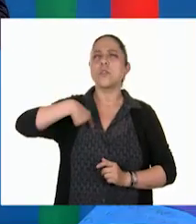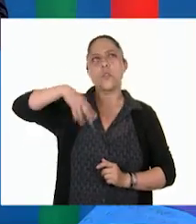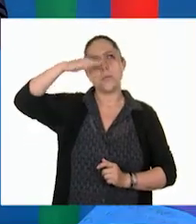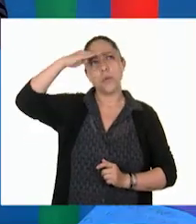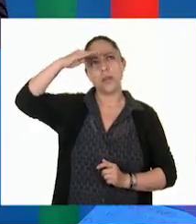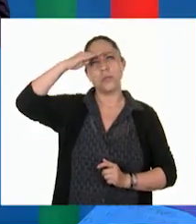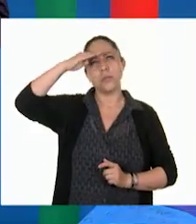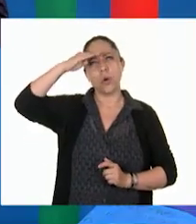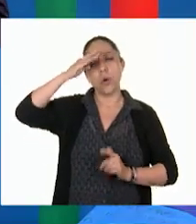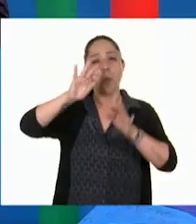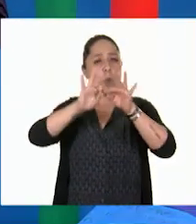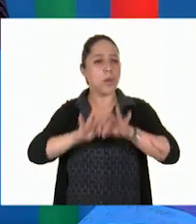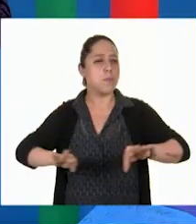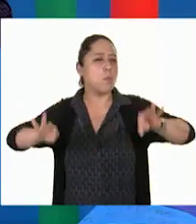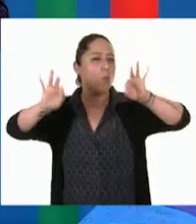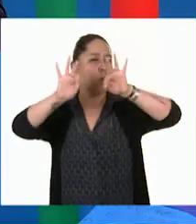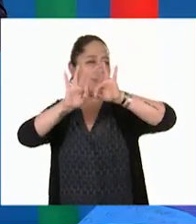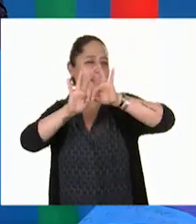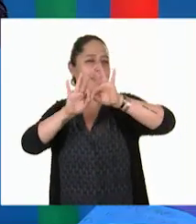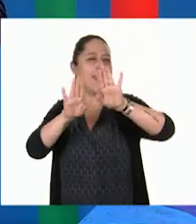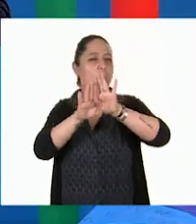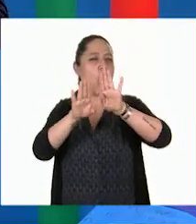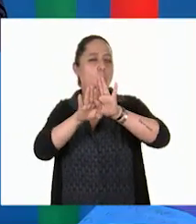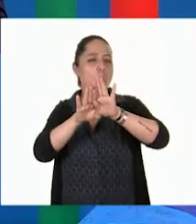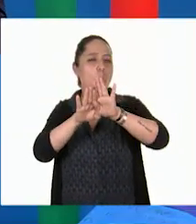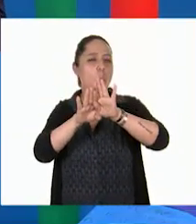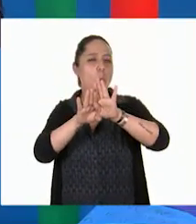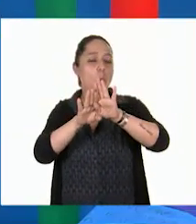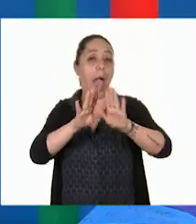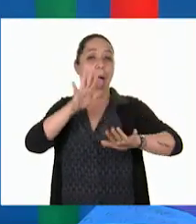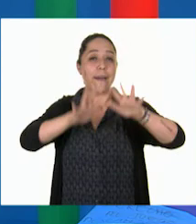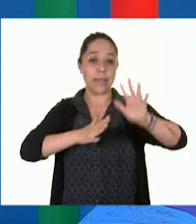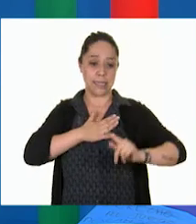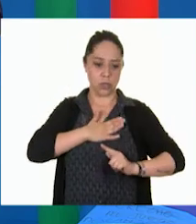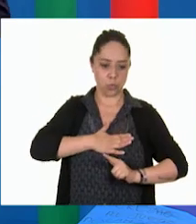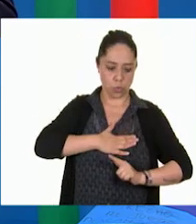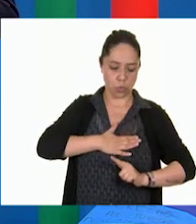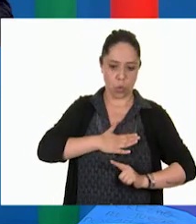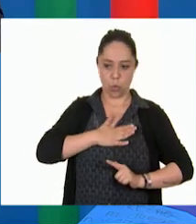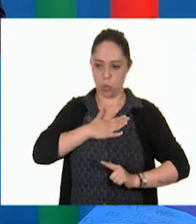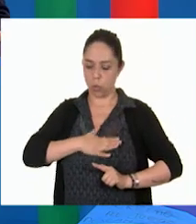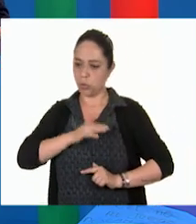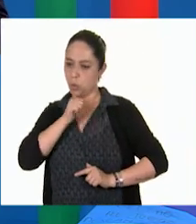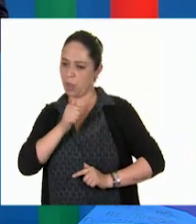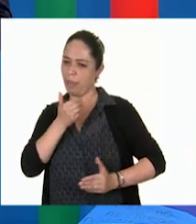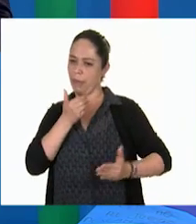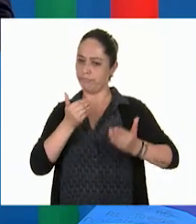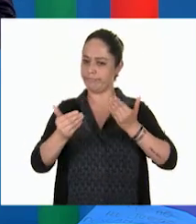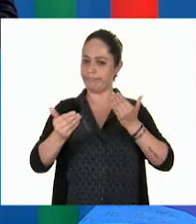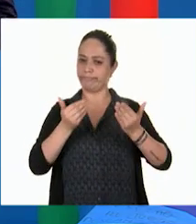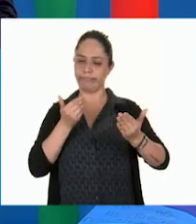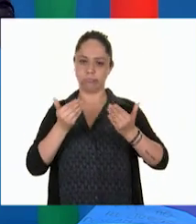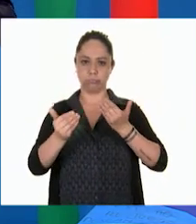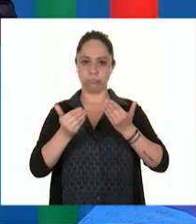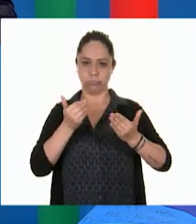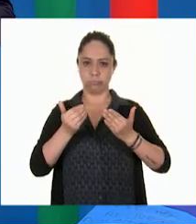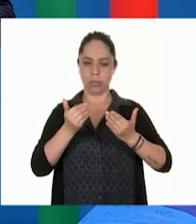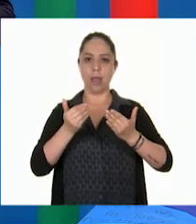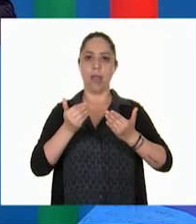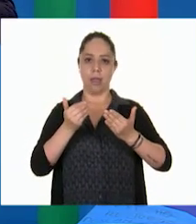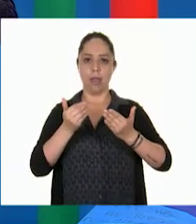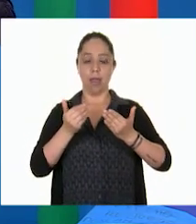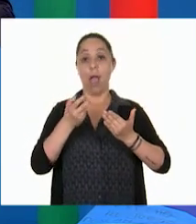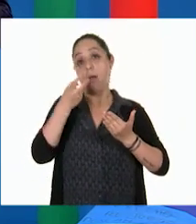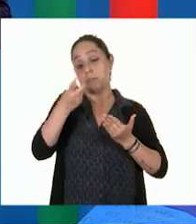es muy importante saber diferenciar las situaciones justas de las injustas. Para, pues bueno, por eso creo que